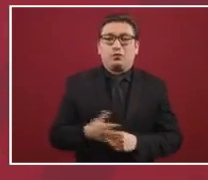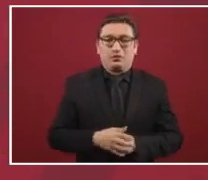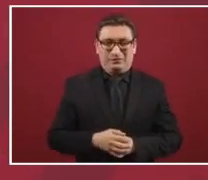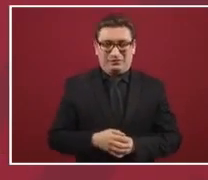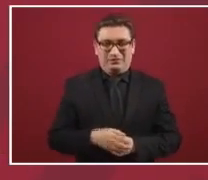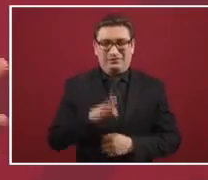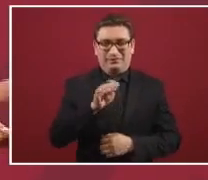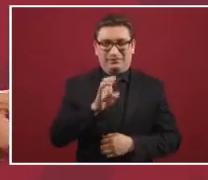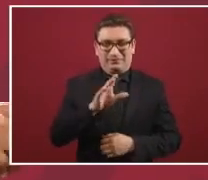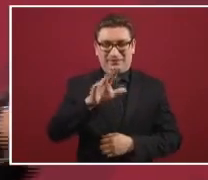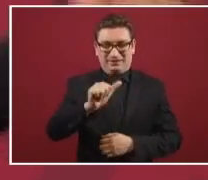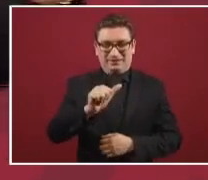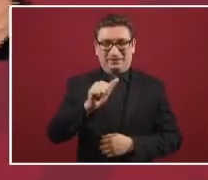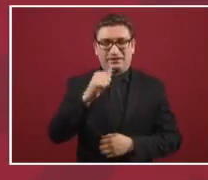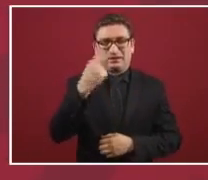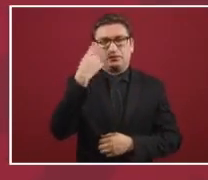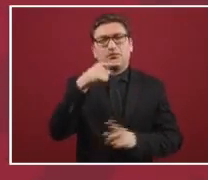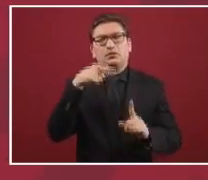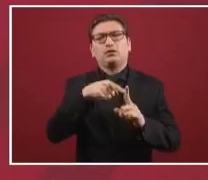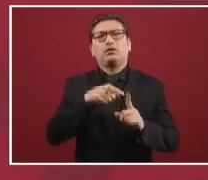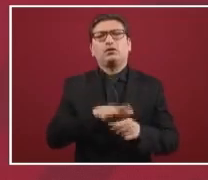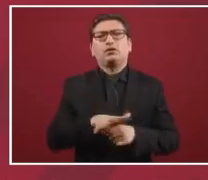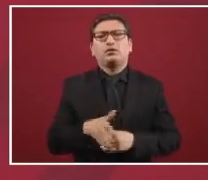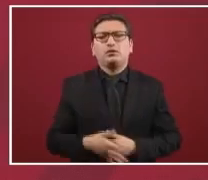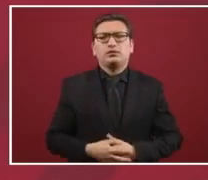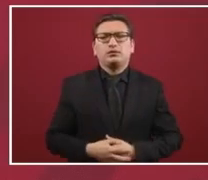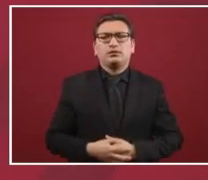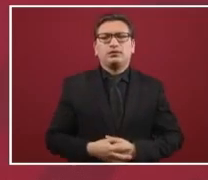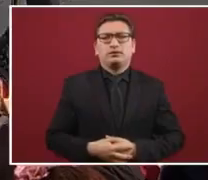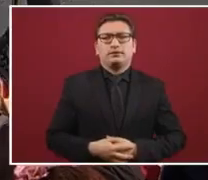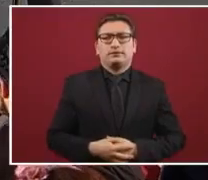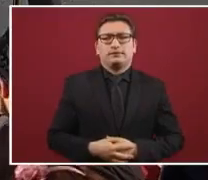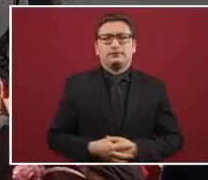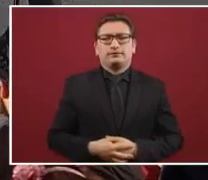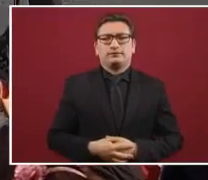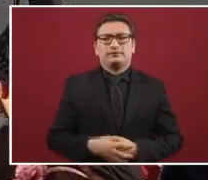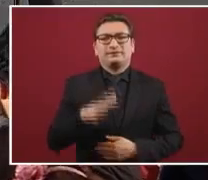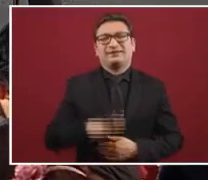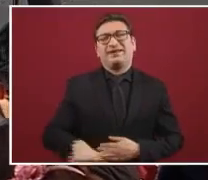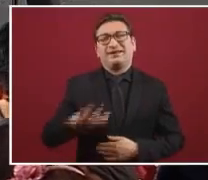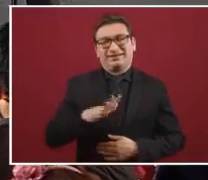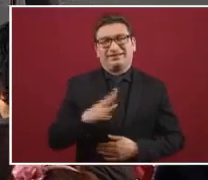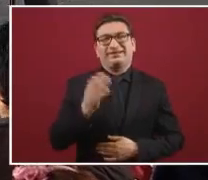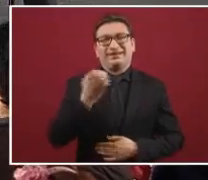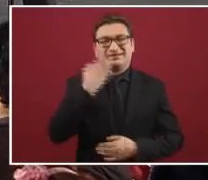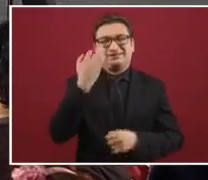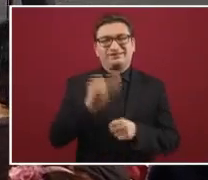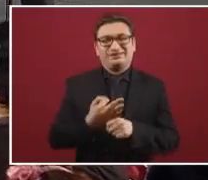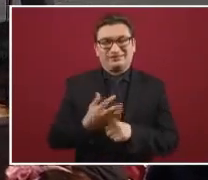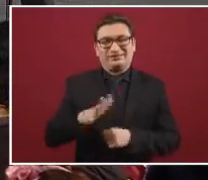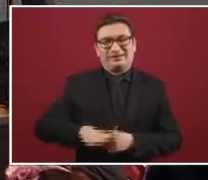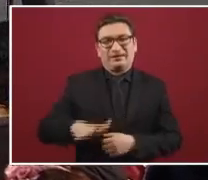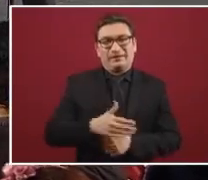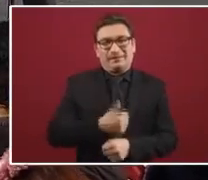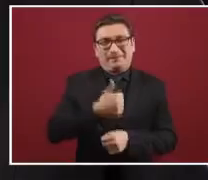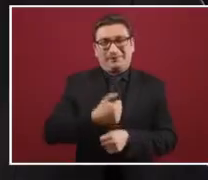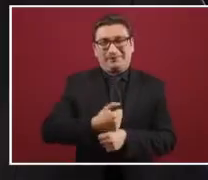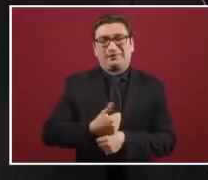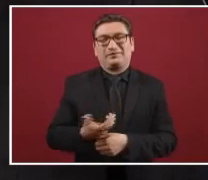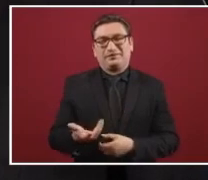beca para los estudiantes de primaria,